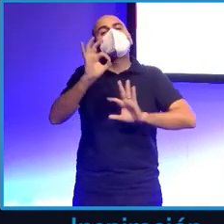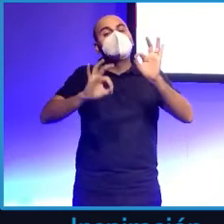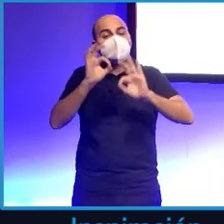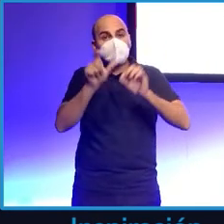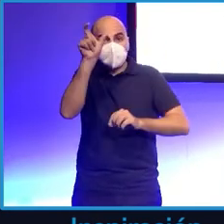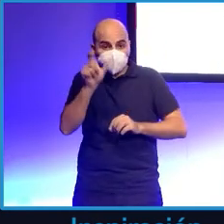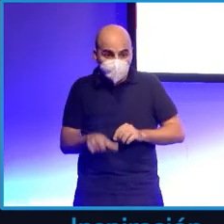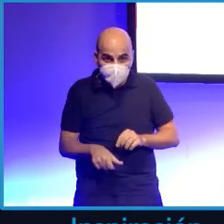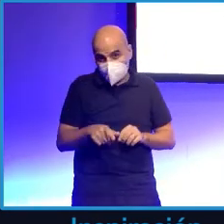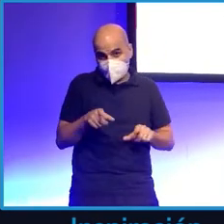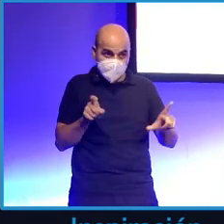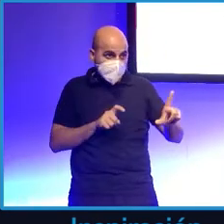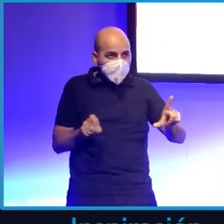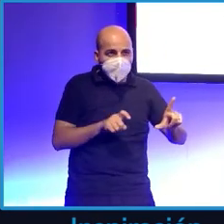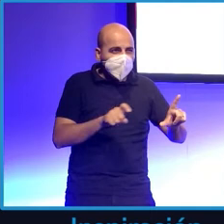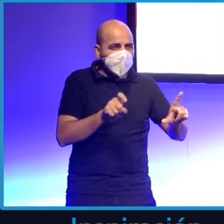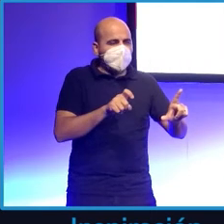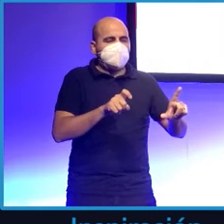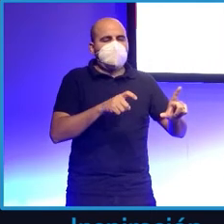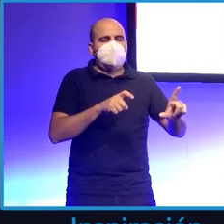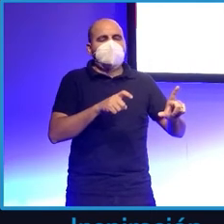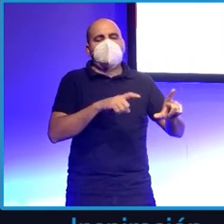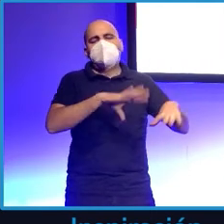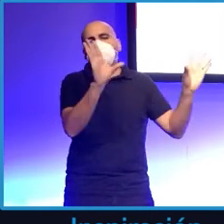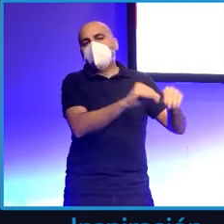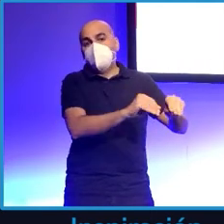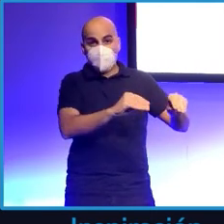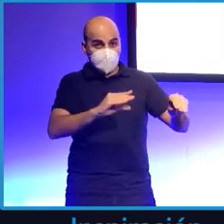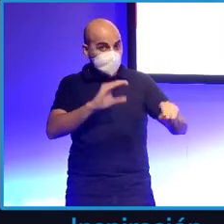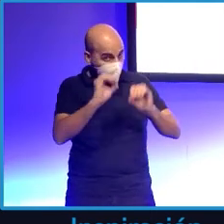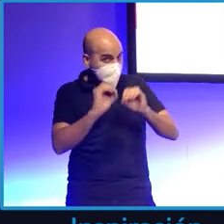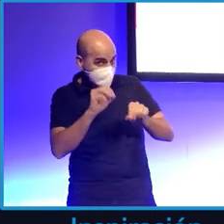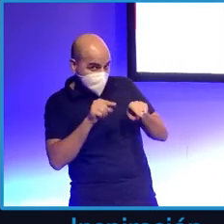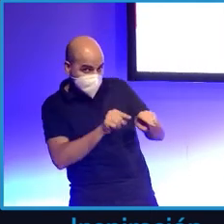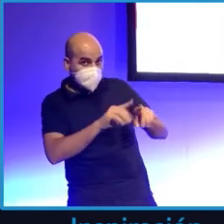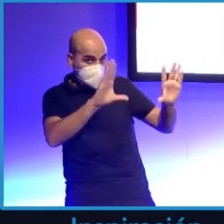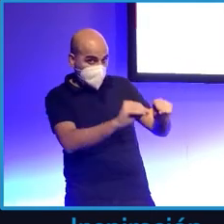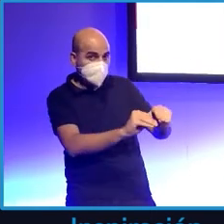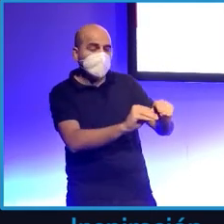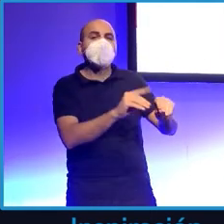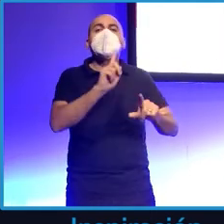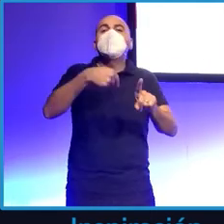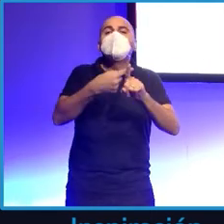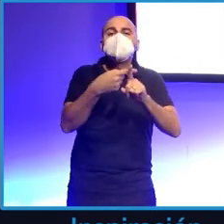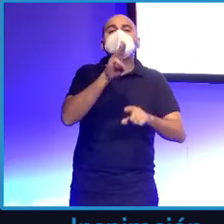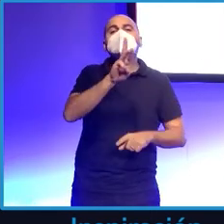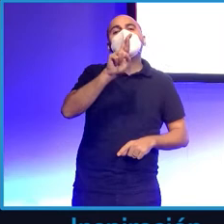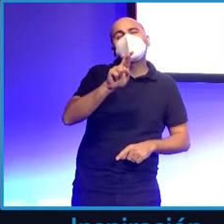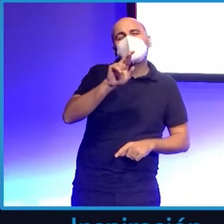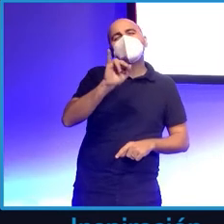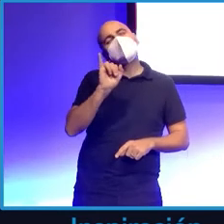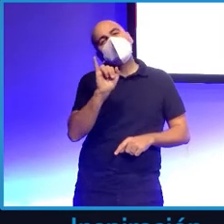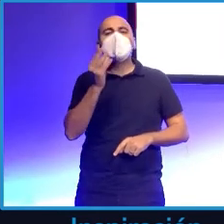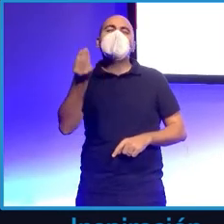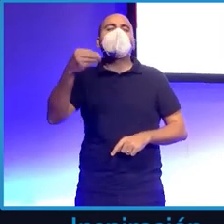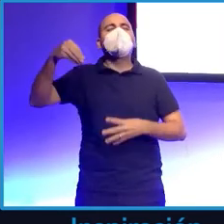o pinchando en otro link y en de otra web es decir abandonando la este p rey es el plan acumulado de todos los enlaces que enlazan a esa web